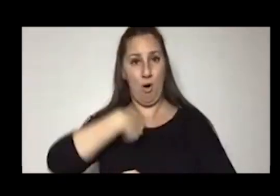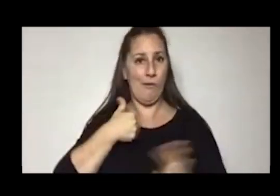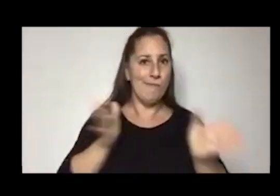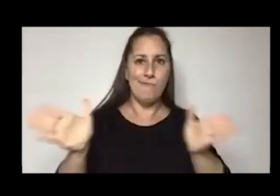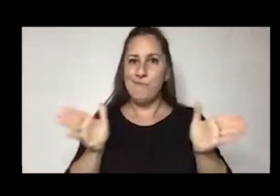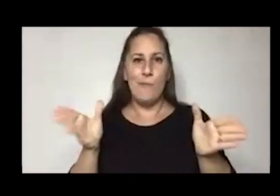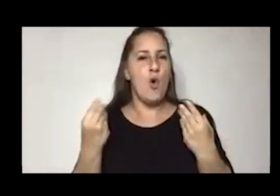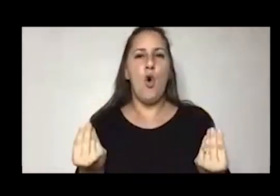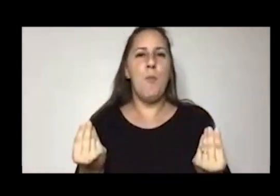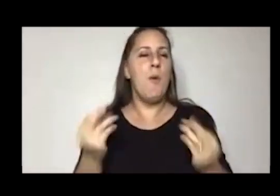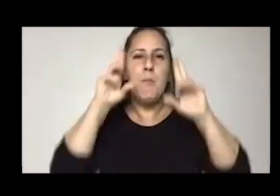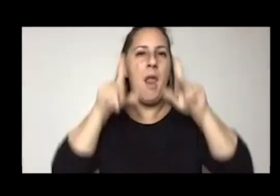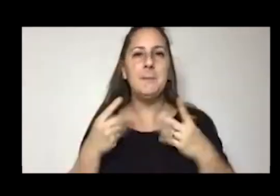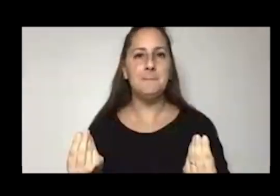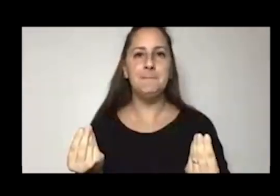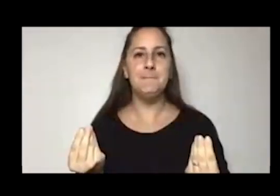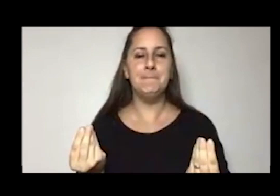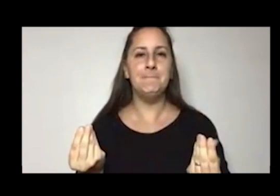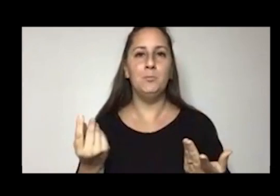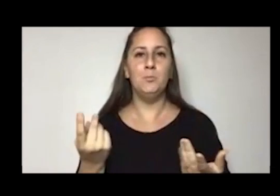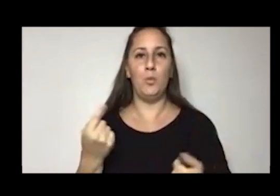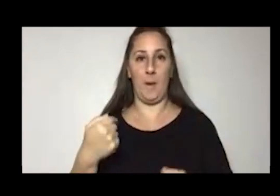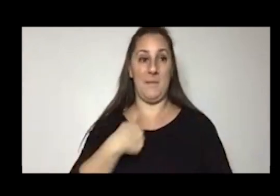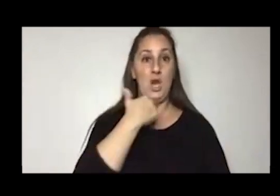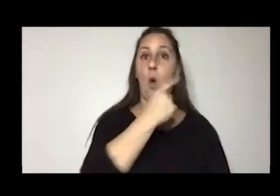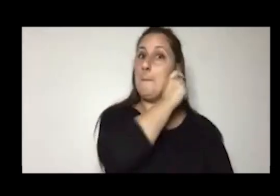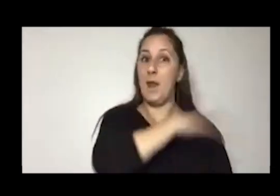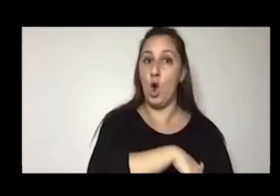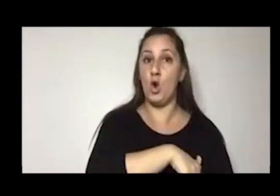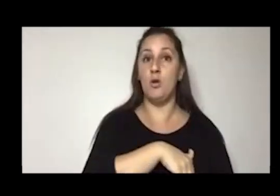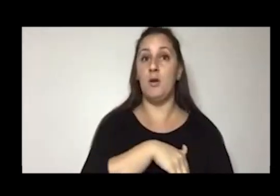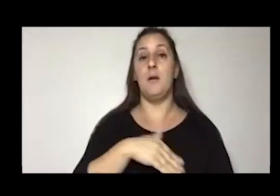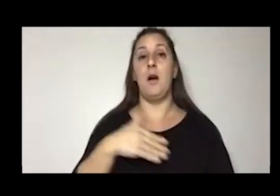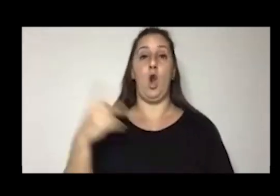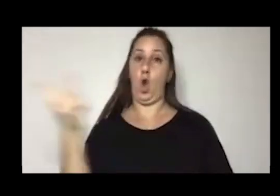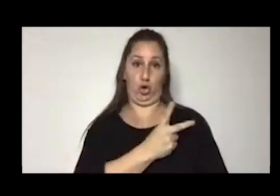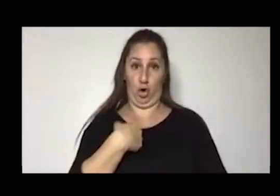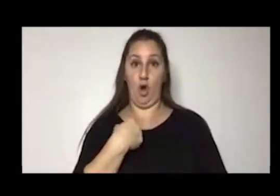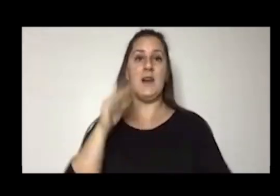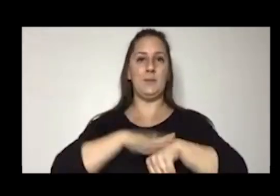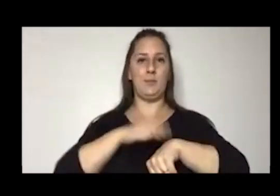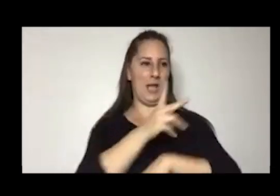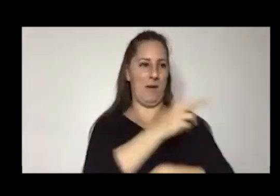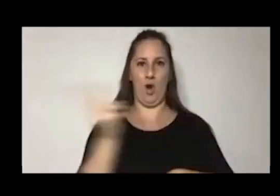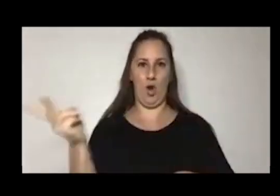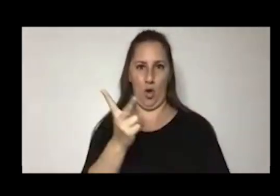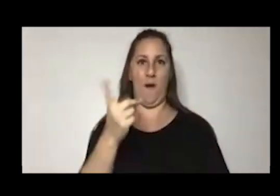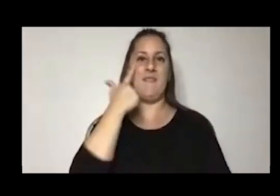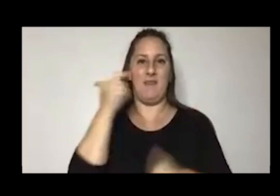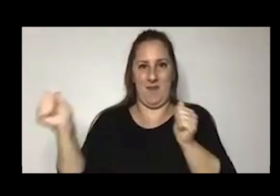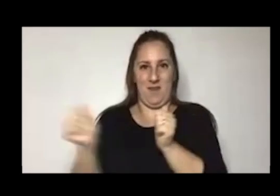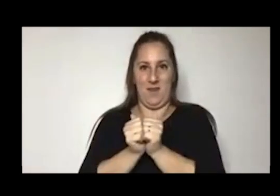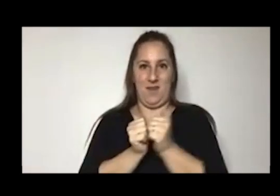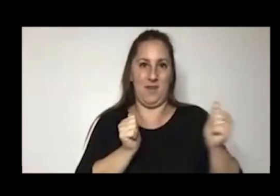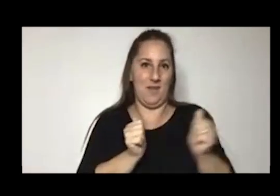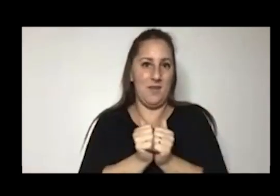uno? Porque los dos, o sea, mi hijo es menor, los dos están a cargo mío, viven obviamente conmigo, y